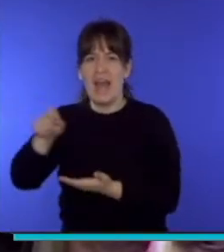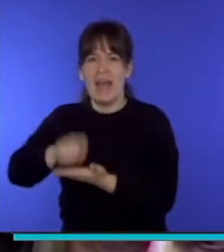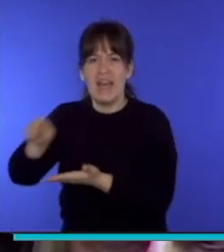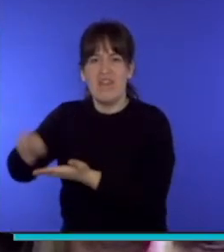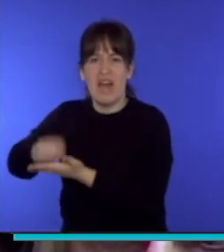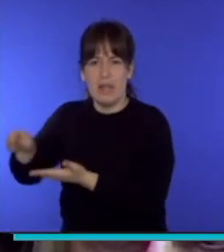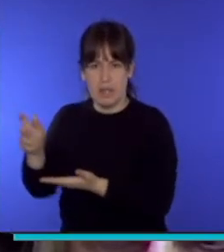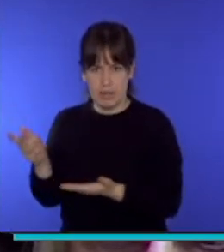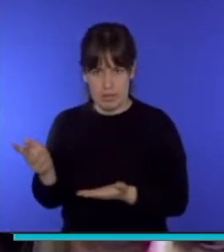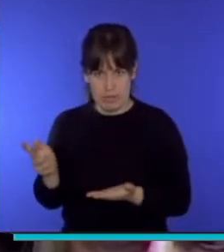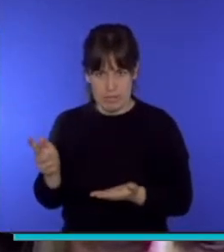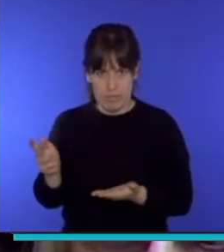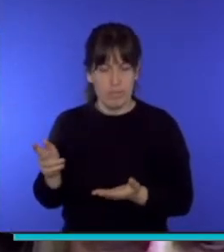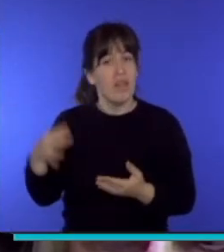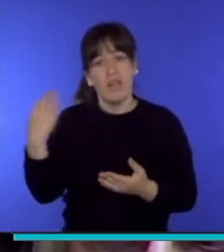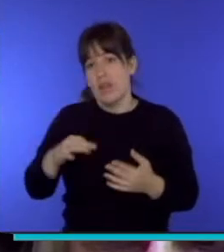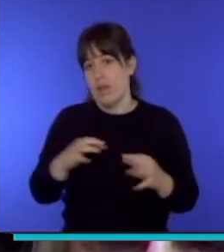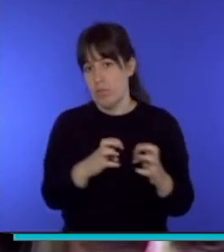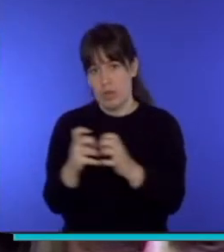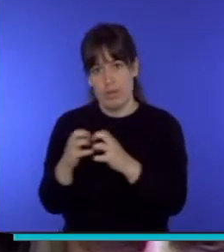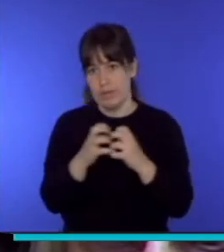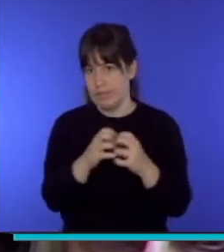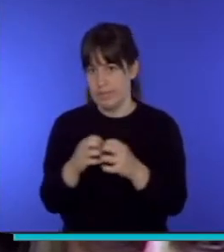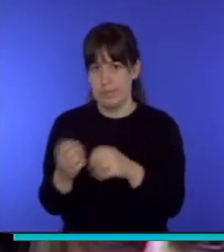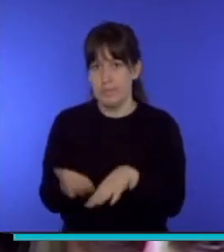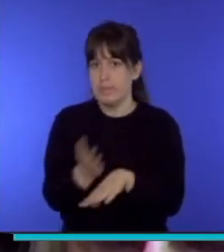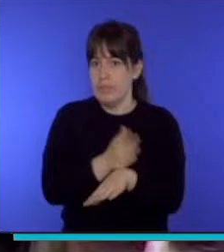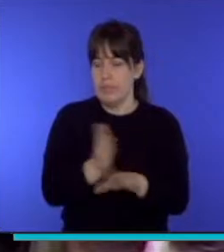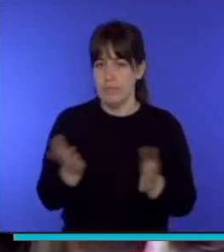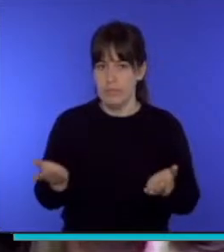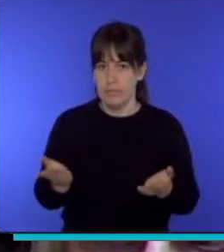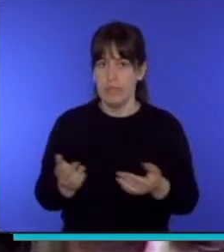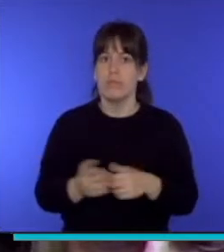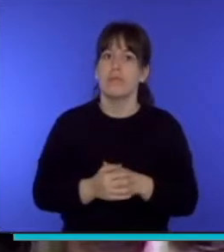Entonces, hay que debatir. Ahora,